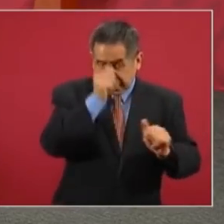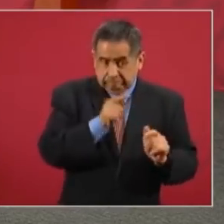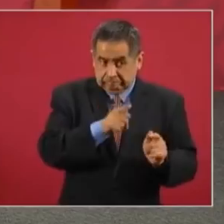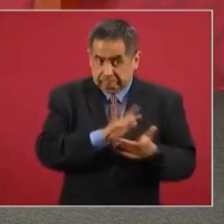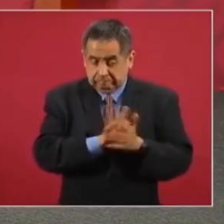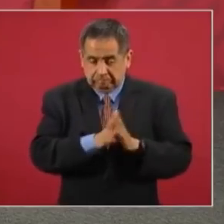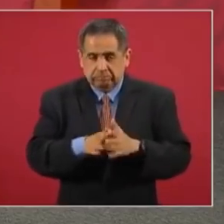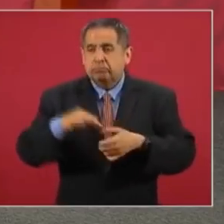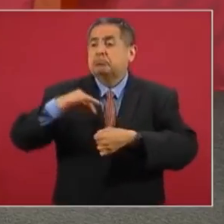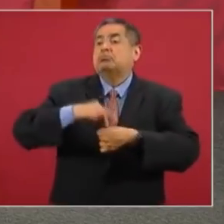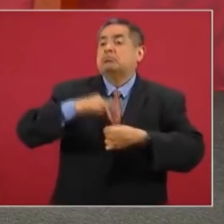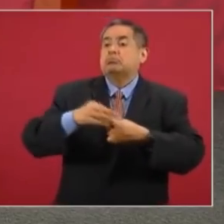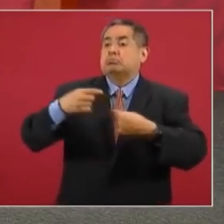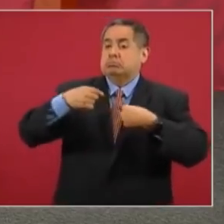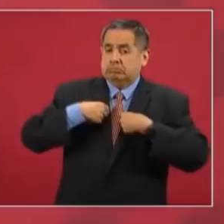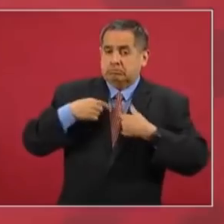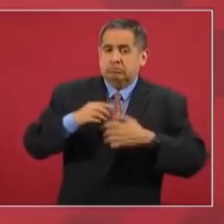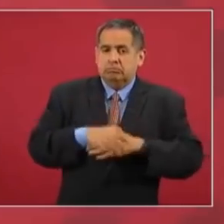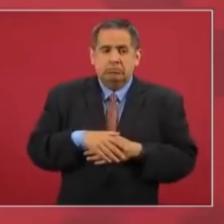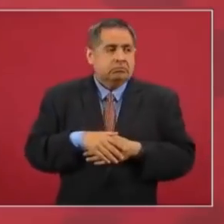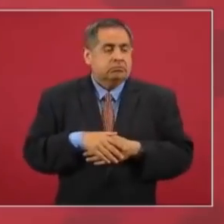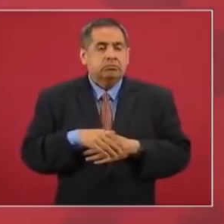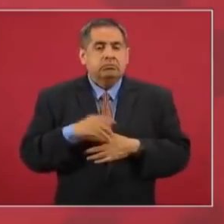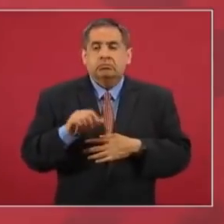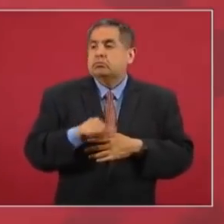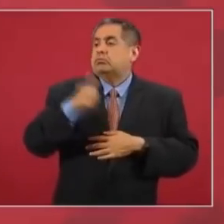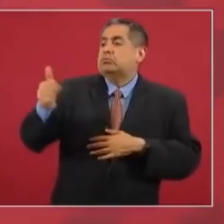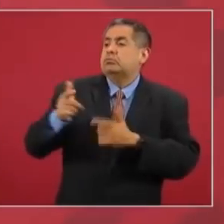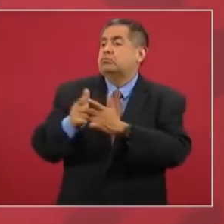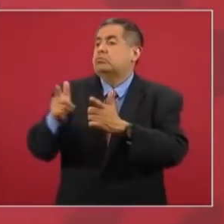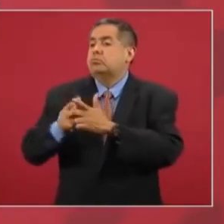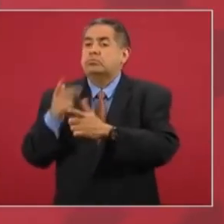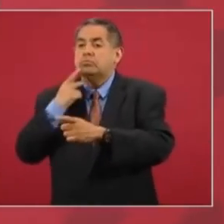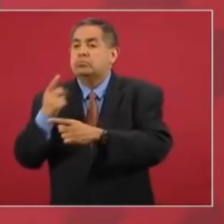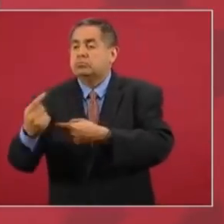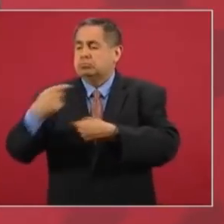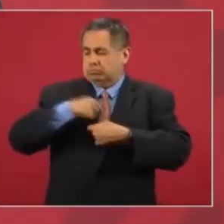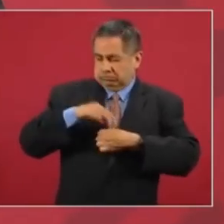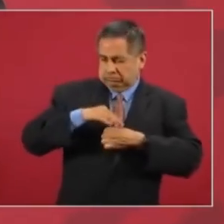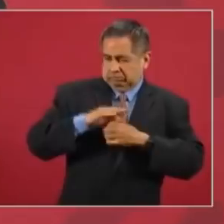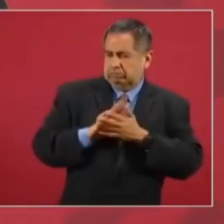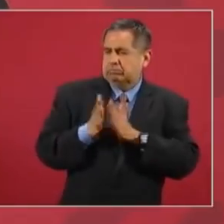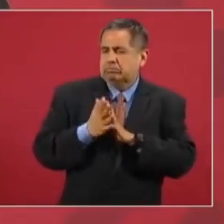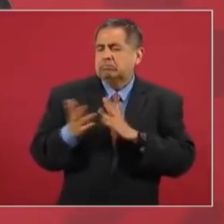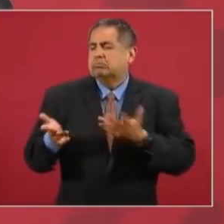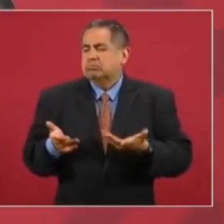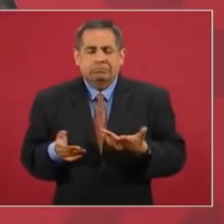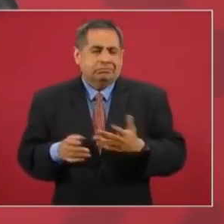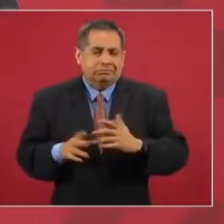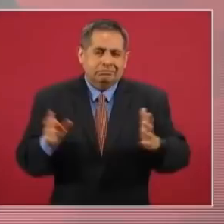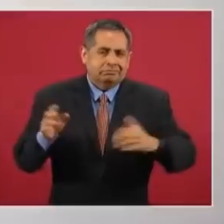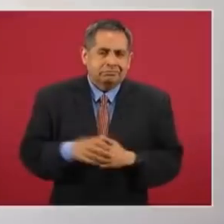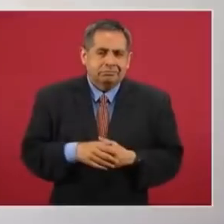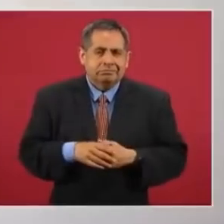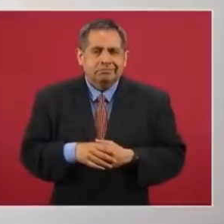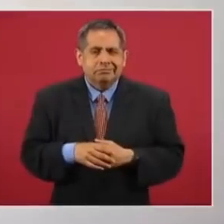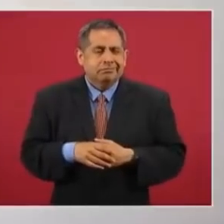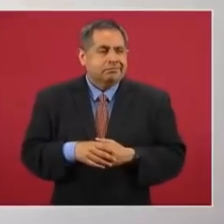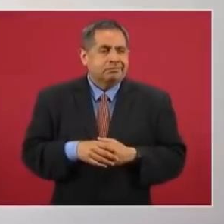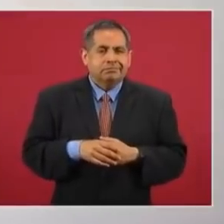de que voten de otras organizaciones, de otros partidos, solo porque ya se hizo